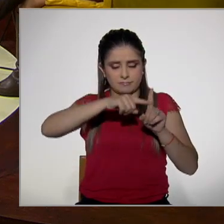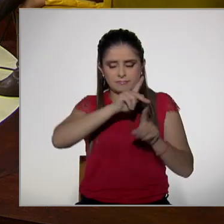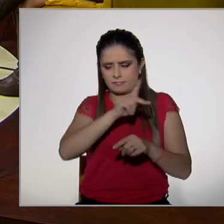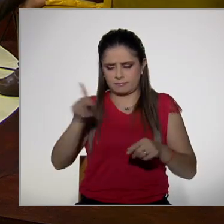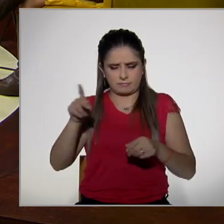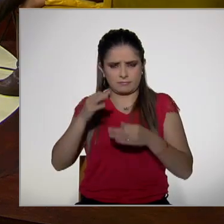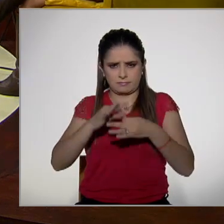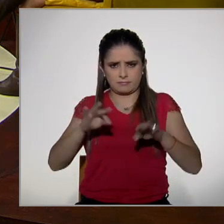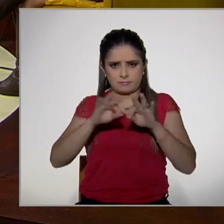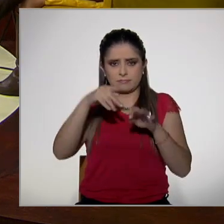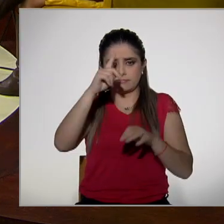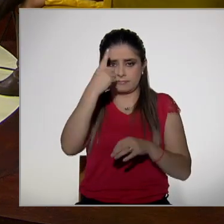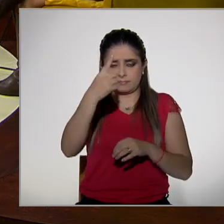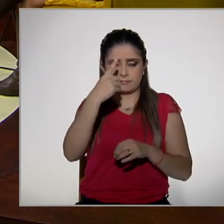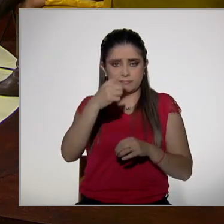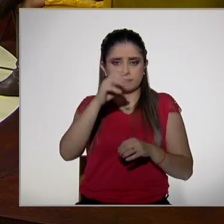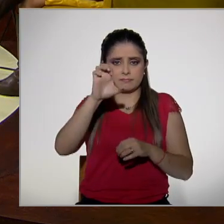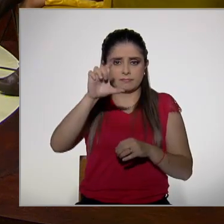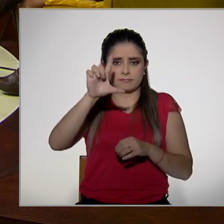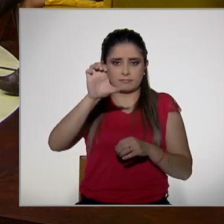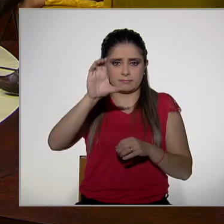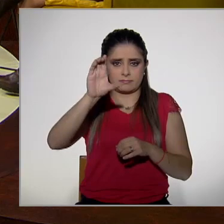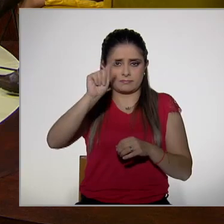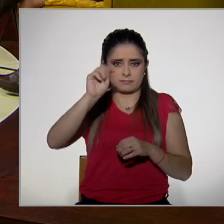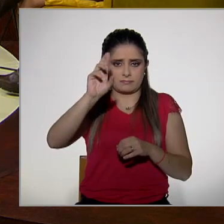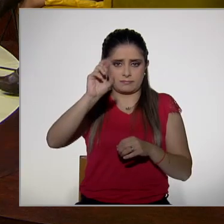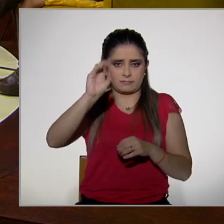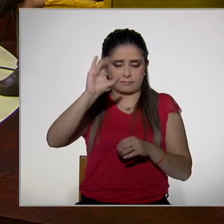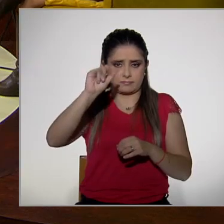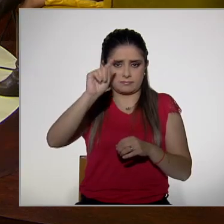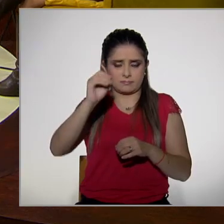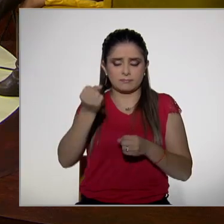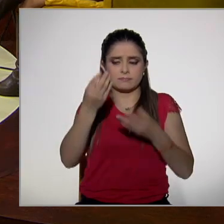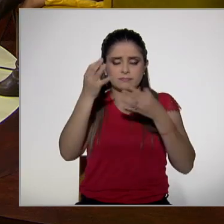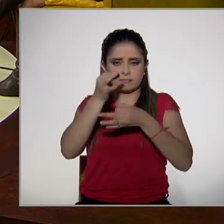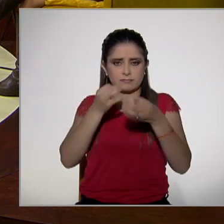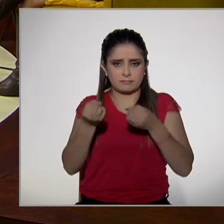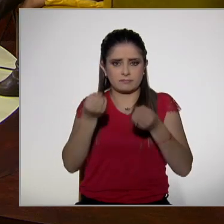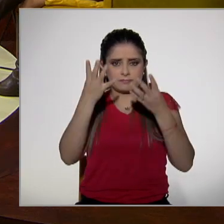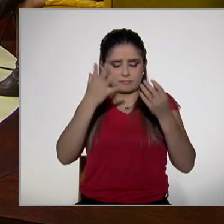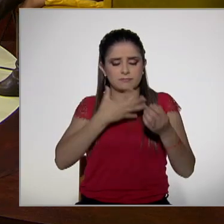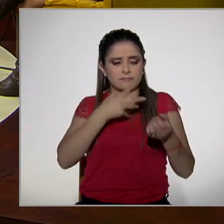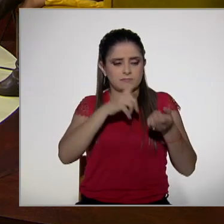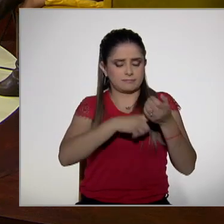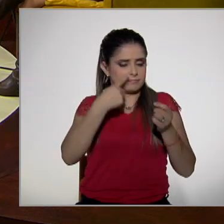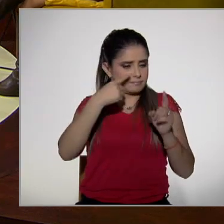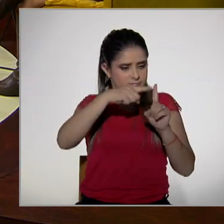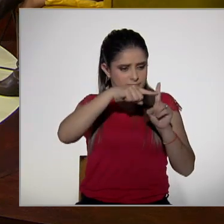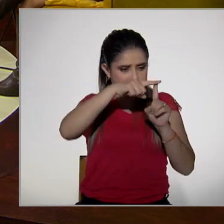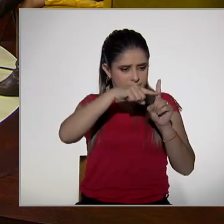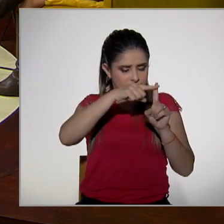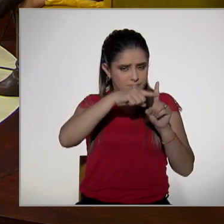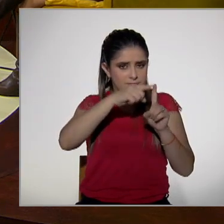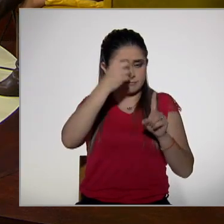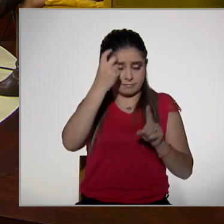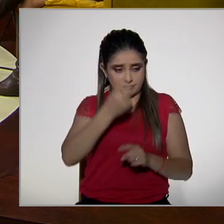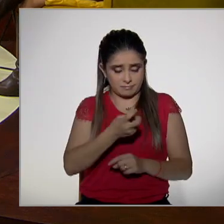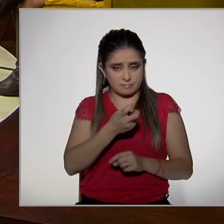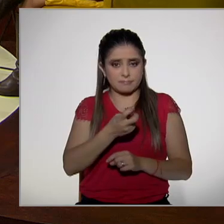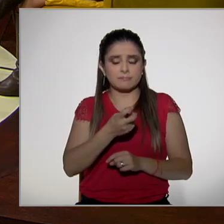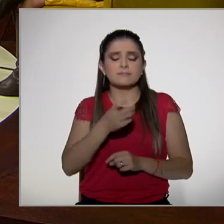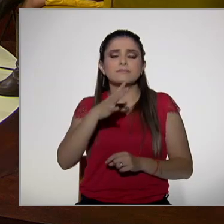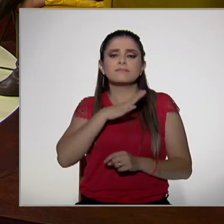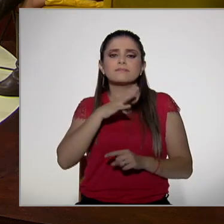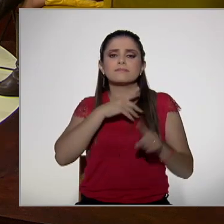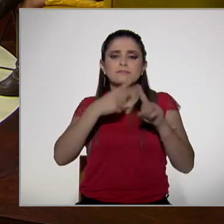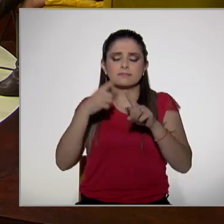la amplitud de distribución de los eritrocitos es finalmente lo que está diciendo es que existen muchas formas o muchos tamaños